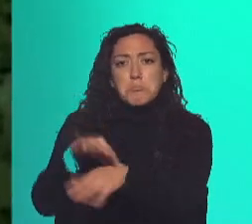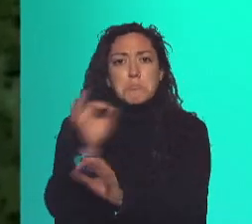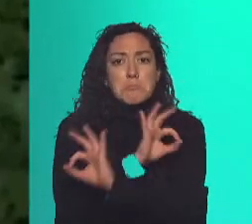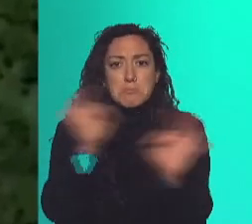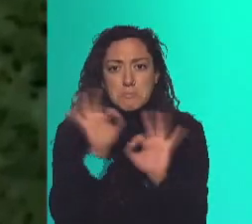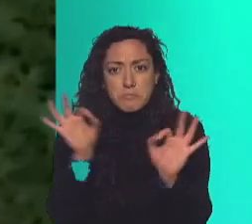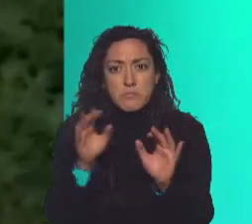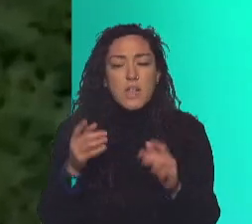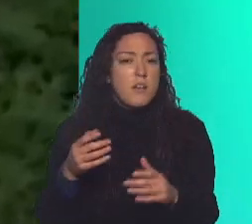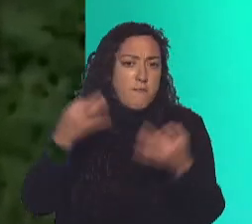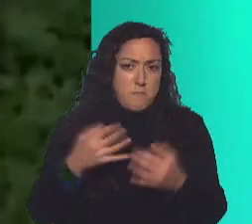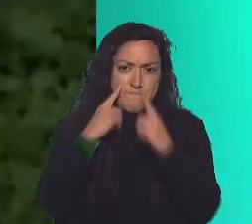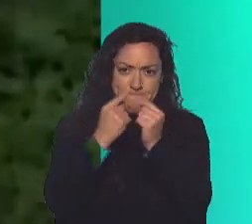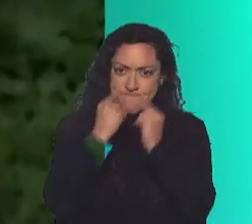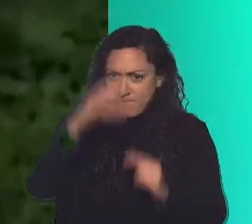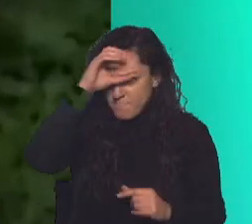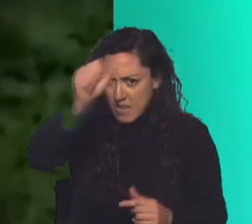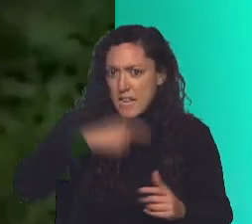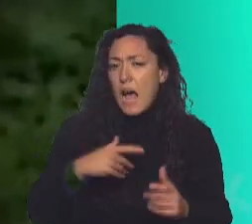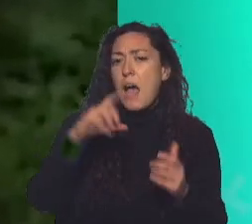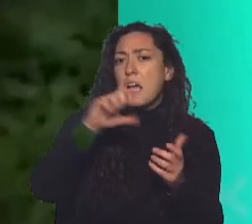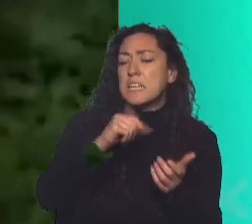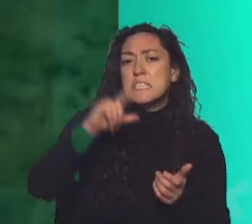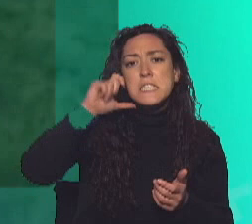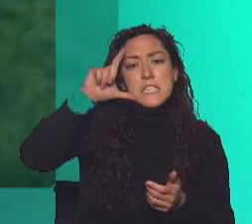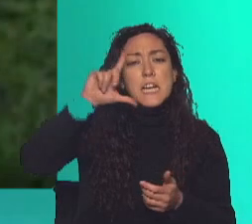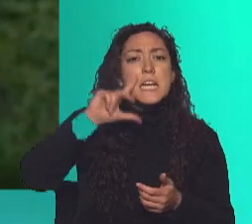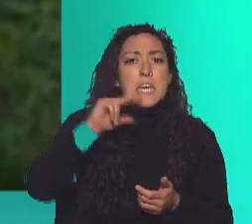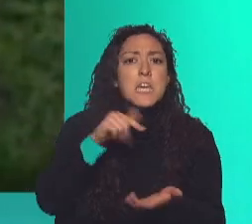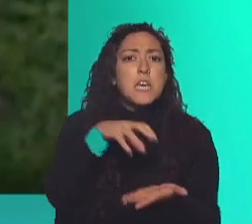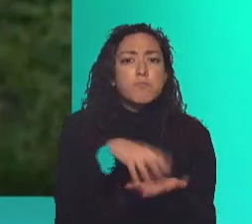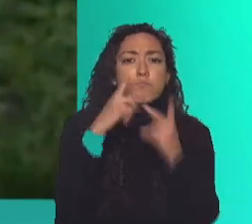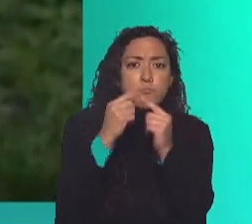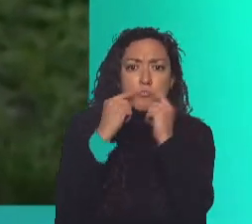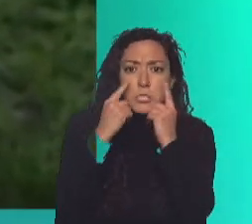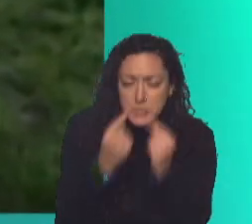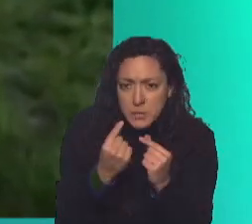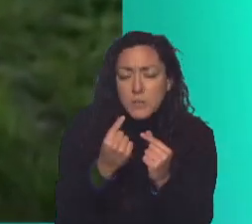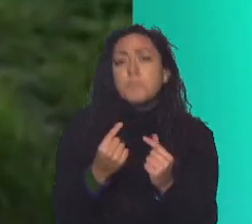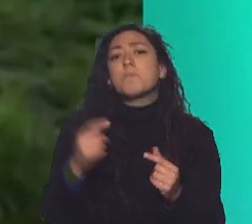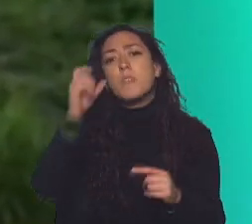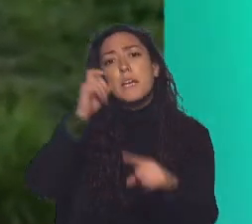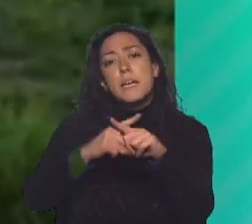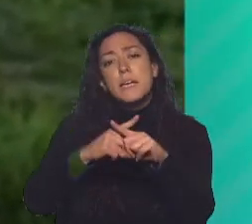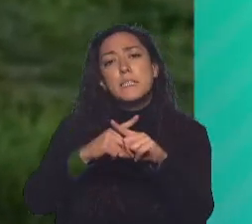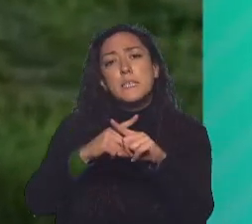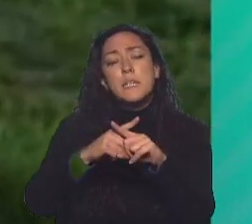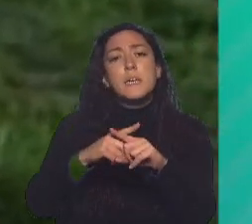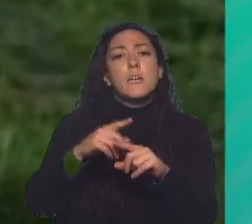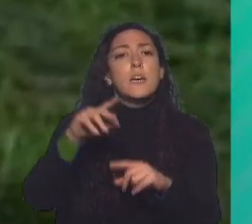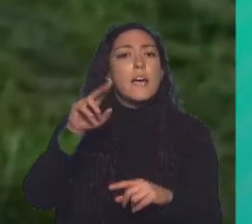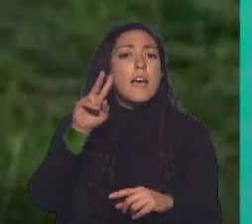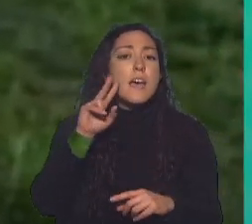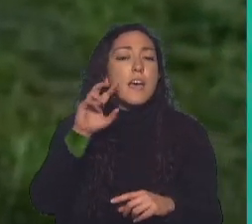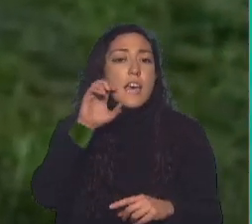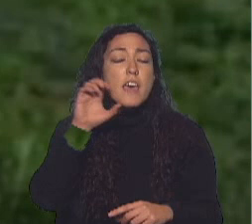reclamos formales desde Cancillería y la Embajada Argentina, sostuvo el embajador. Por su parte, el exmandatario boliviano Evo Morales